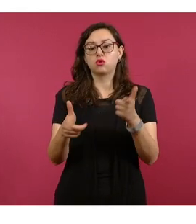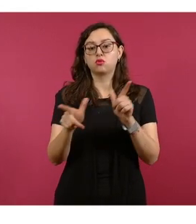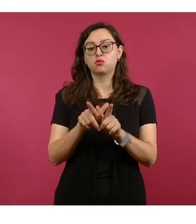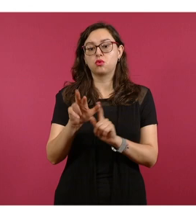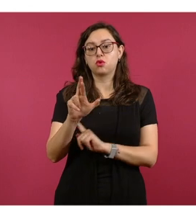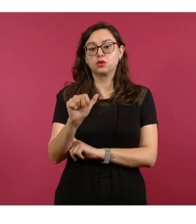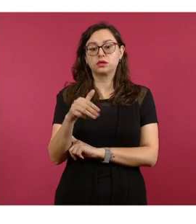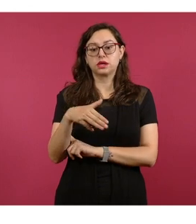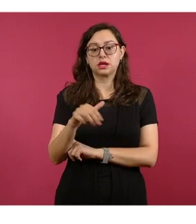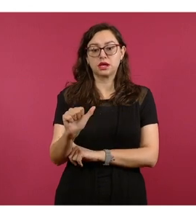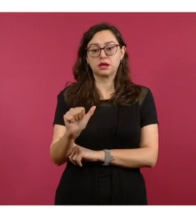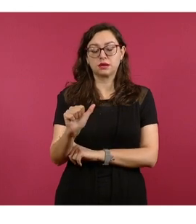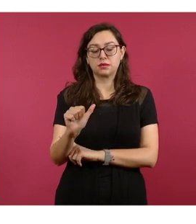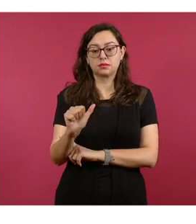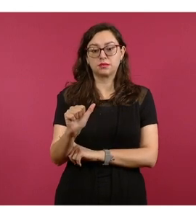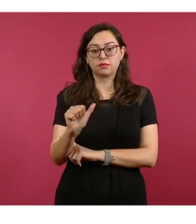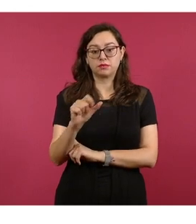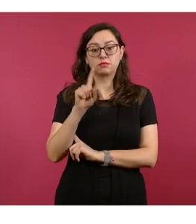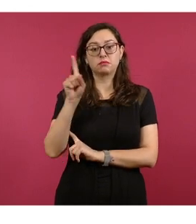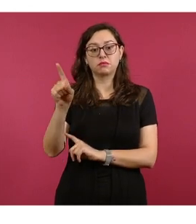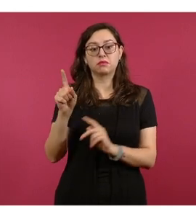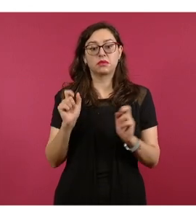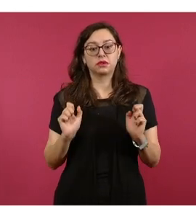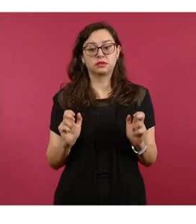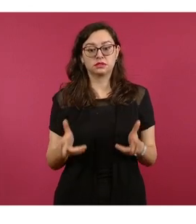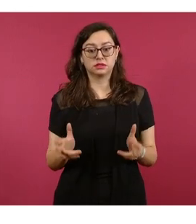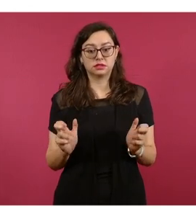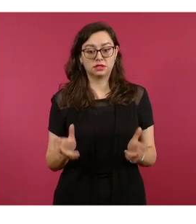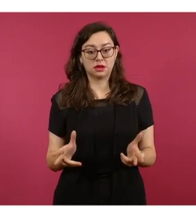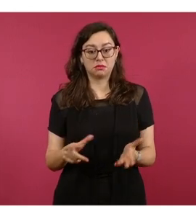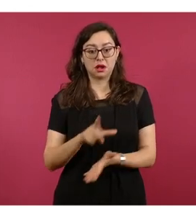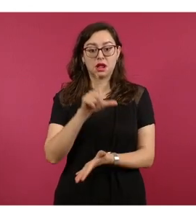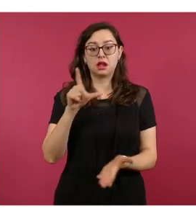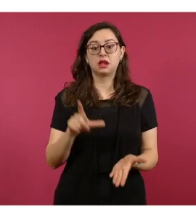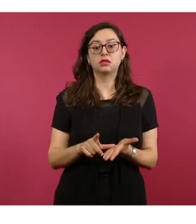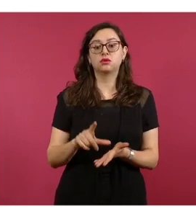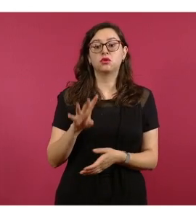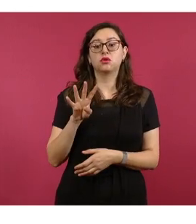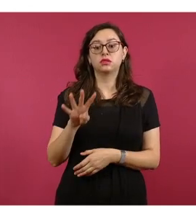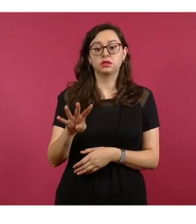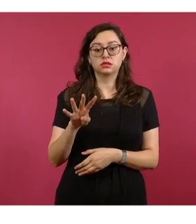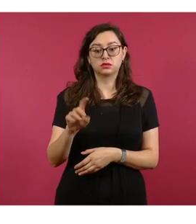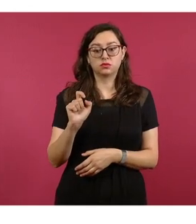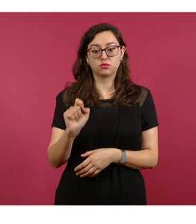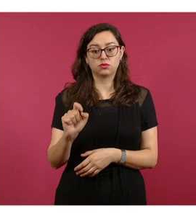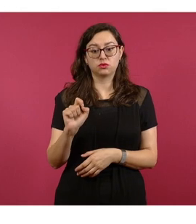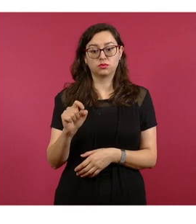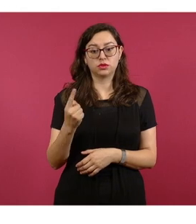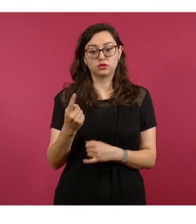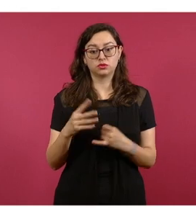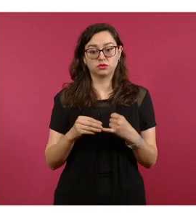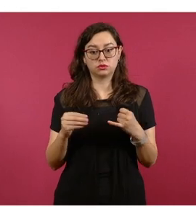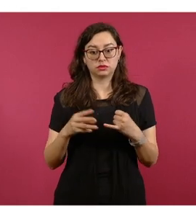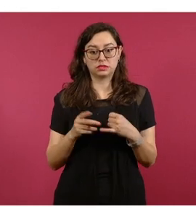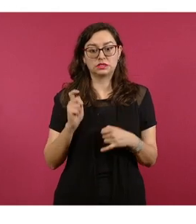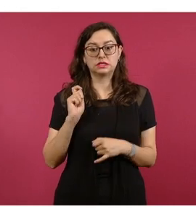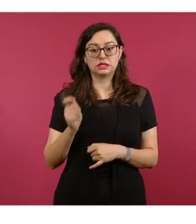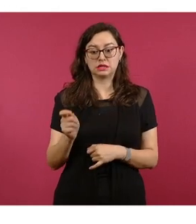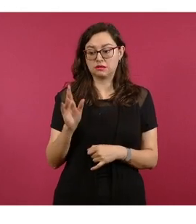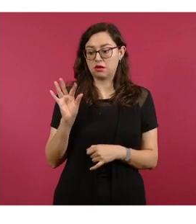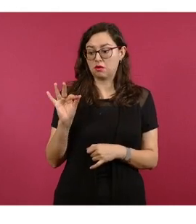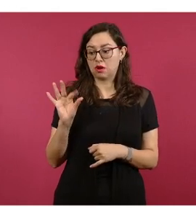que en el municipio de Sintalapa y en Chiapas ofrecieron el litro únicamente en 19 pesos con 21 centavos. Casi 40